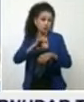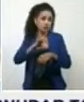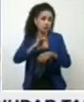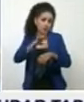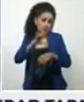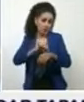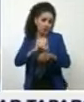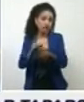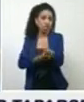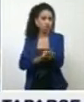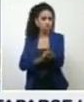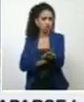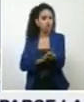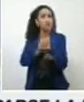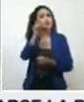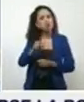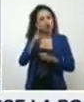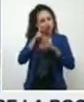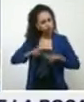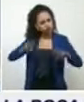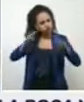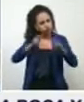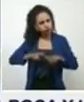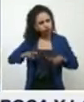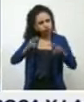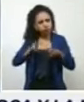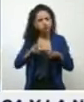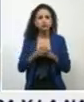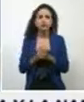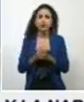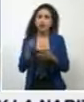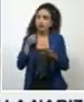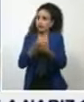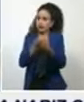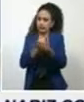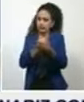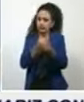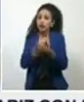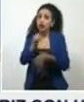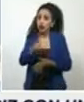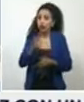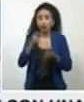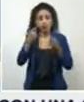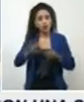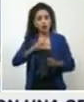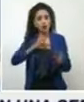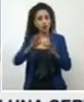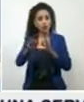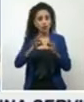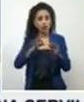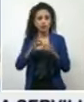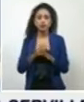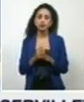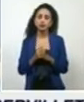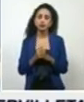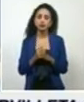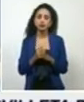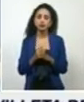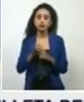investigadora, muy insistente en estas cosas, y ni lenta ni perezosa, ya por la